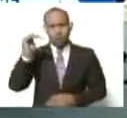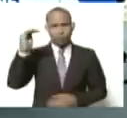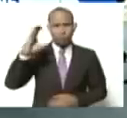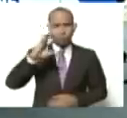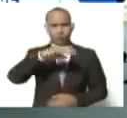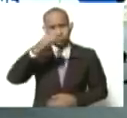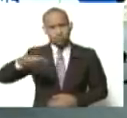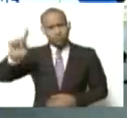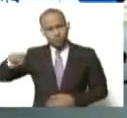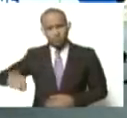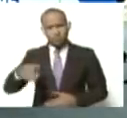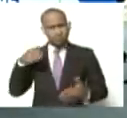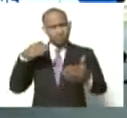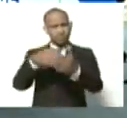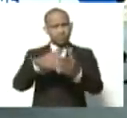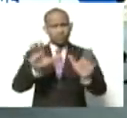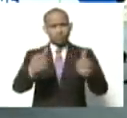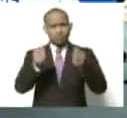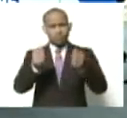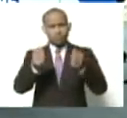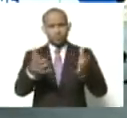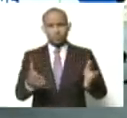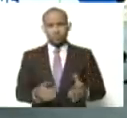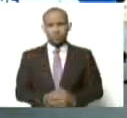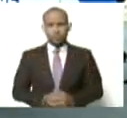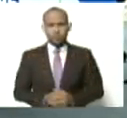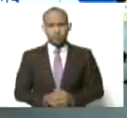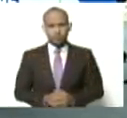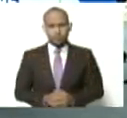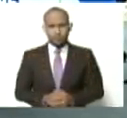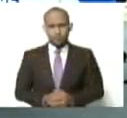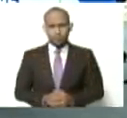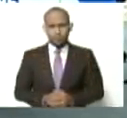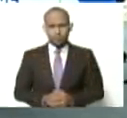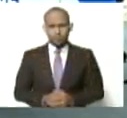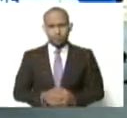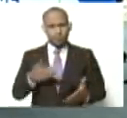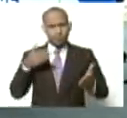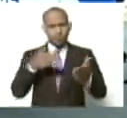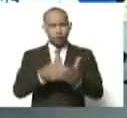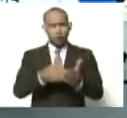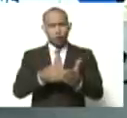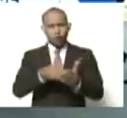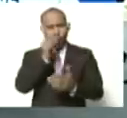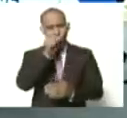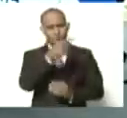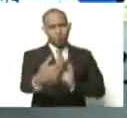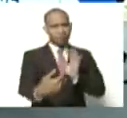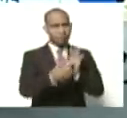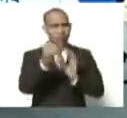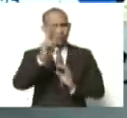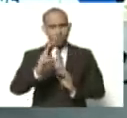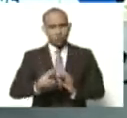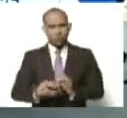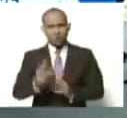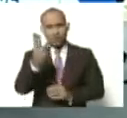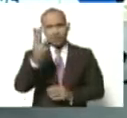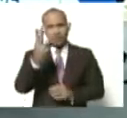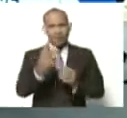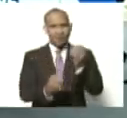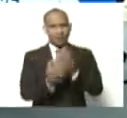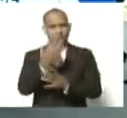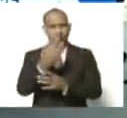Guaira, fue derrotada por la Operación Negro Primero, aplastamiento del enemigo, aquel 3 de mayo, en horas